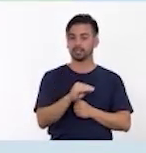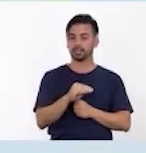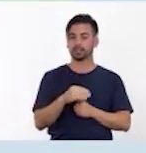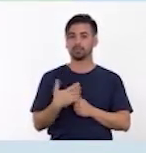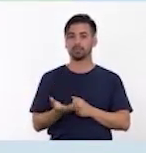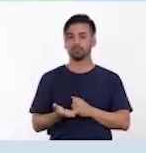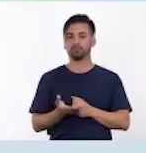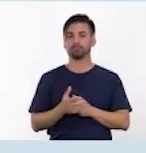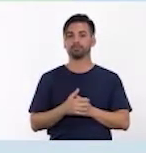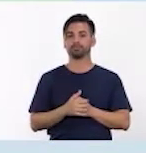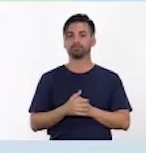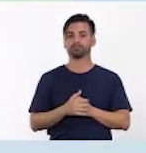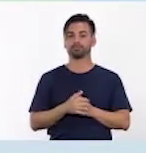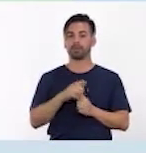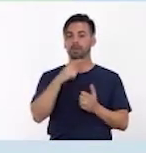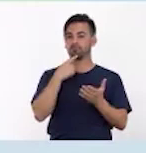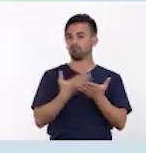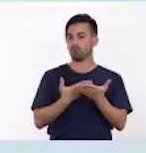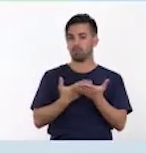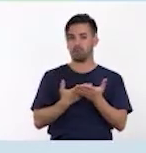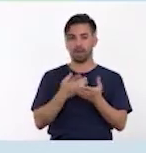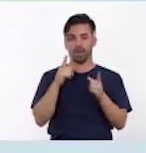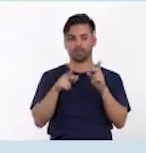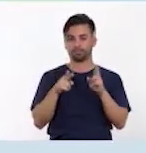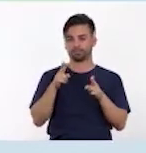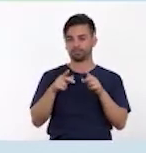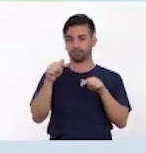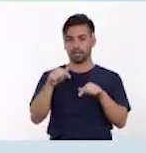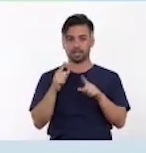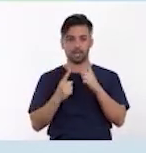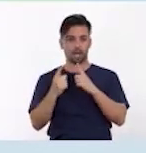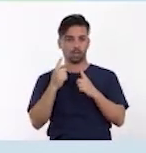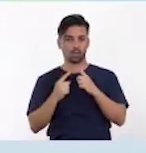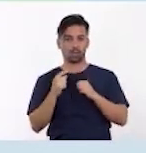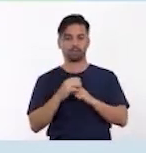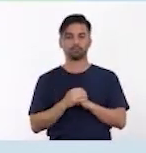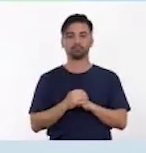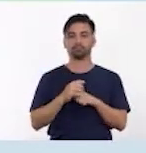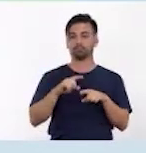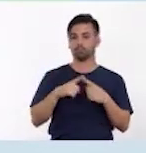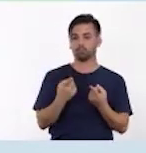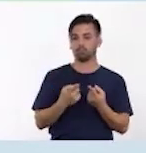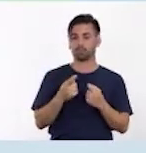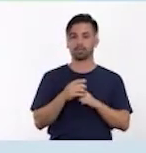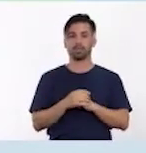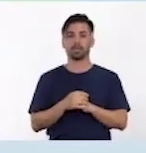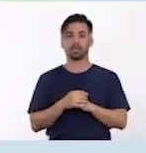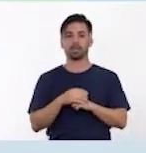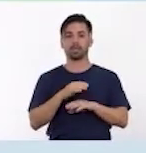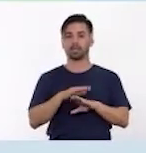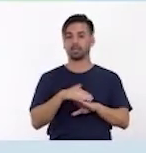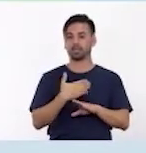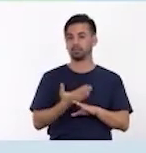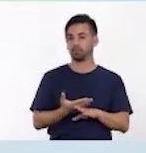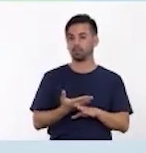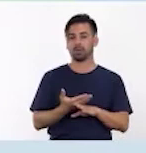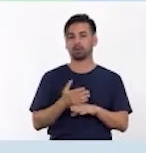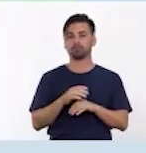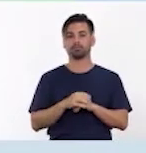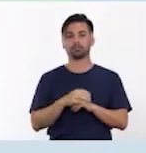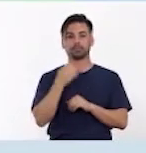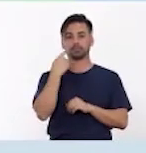siempre constituye propuestas, porque con sus docentes, sus profesores, pueden haberle